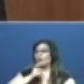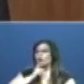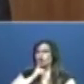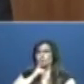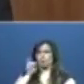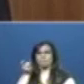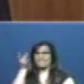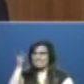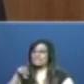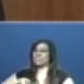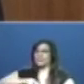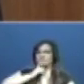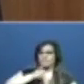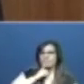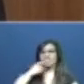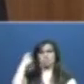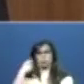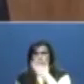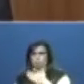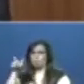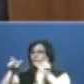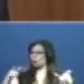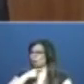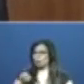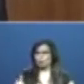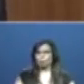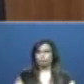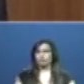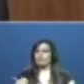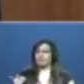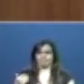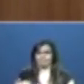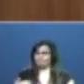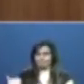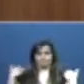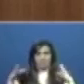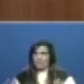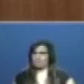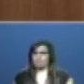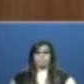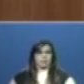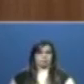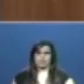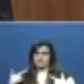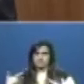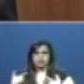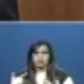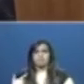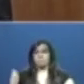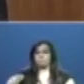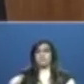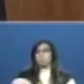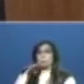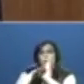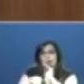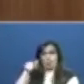difíciles duras e impopulares asumiendo un evidente desgaste obligado incluso a contradecir su propio